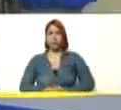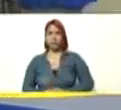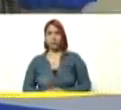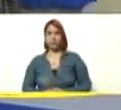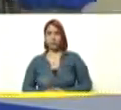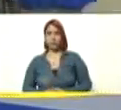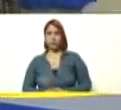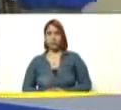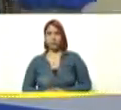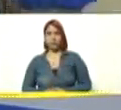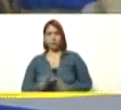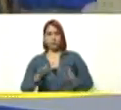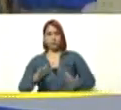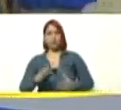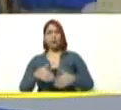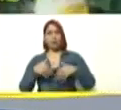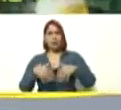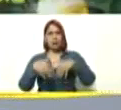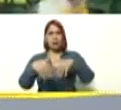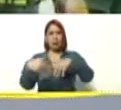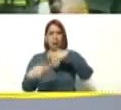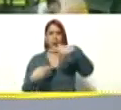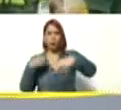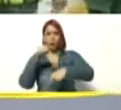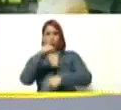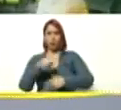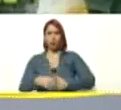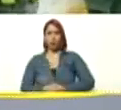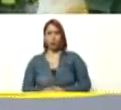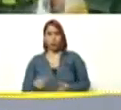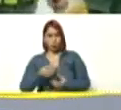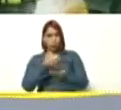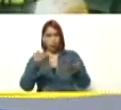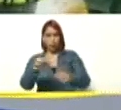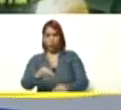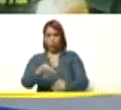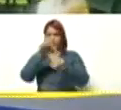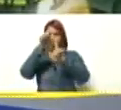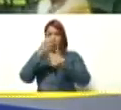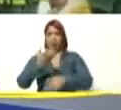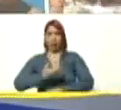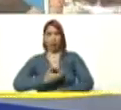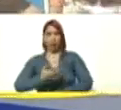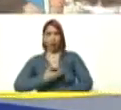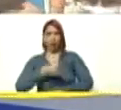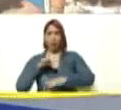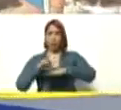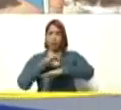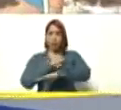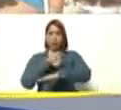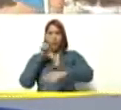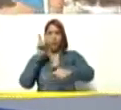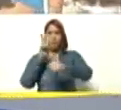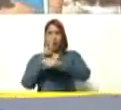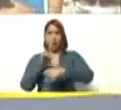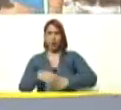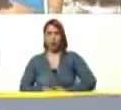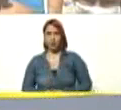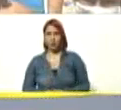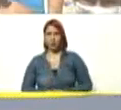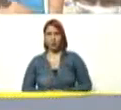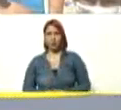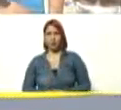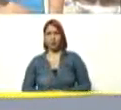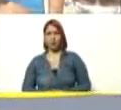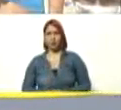gran militante revolucionario que ustedes han elegido como alcalde del municipio Vargas, el coronel